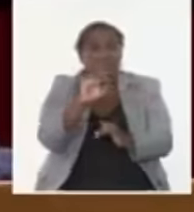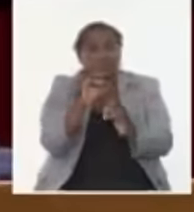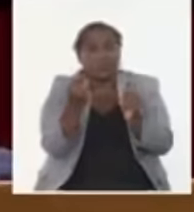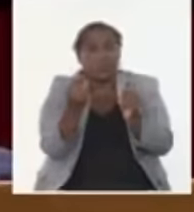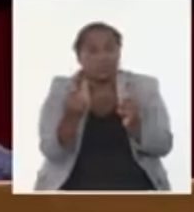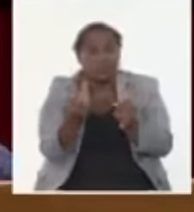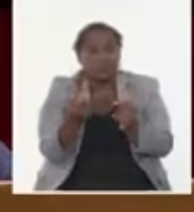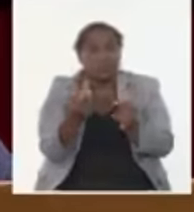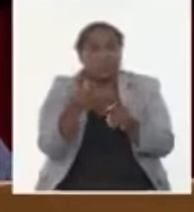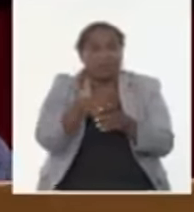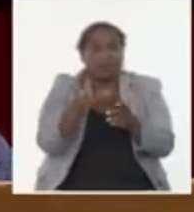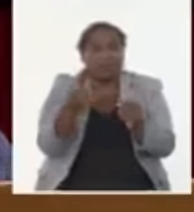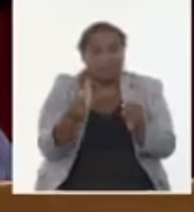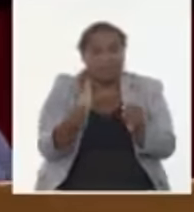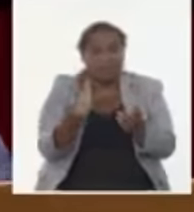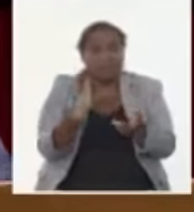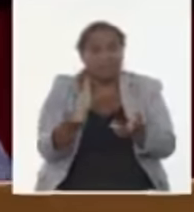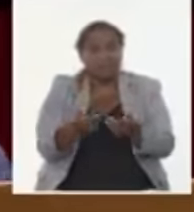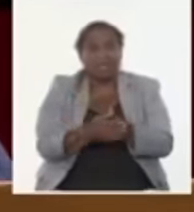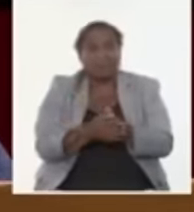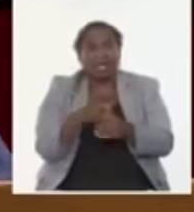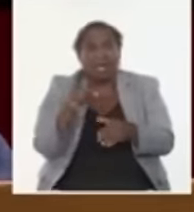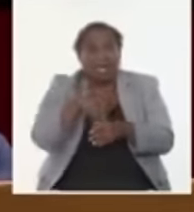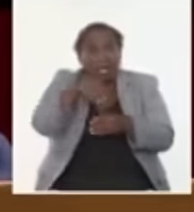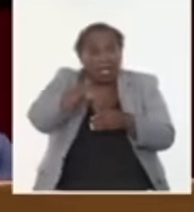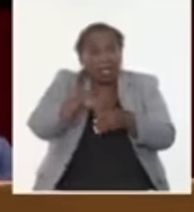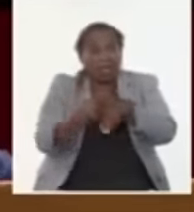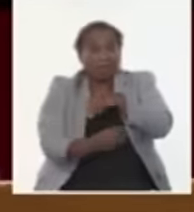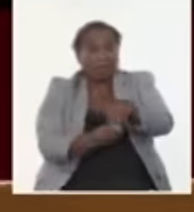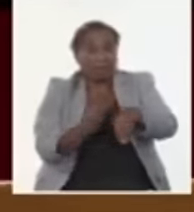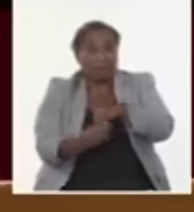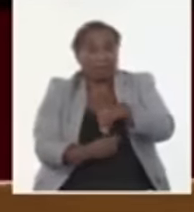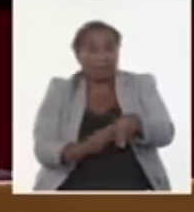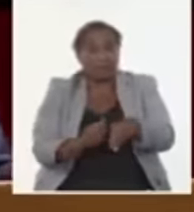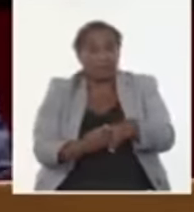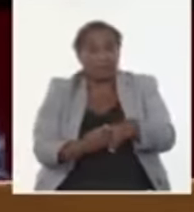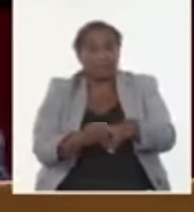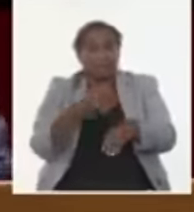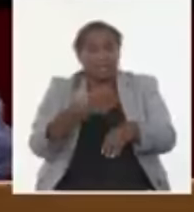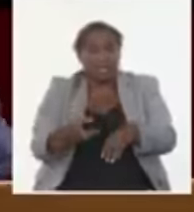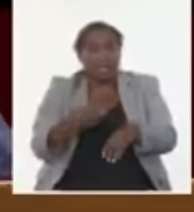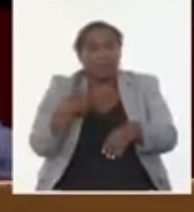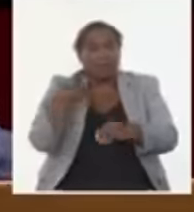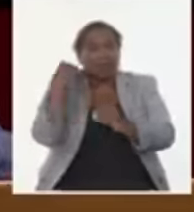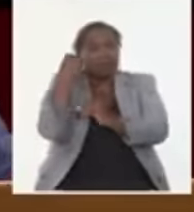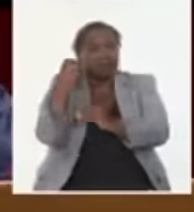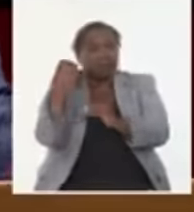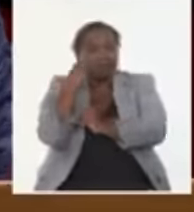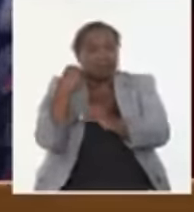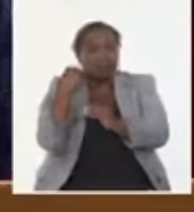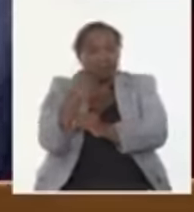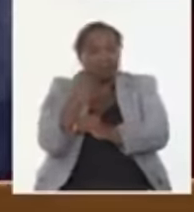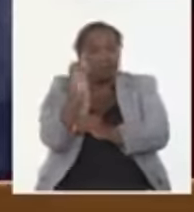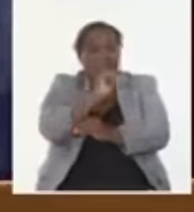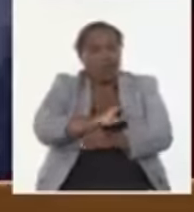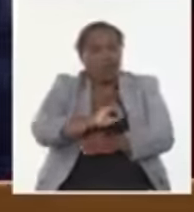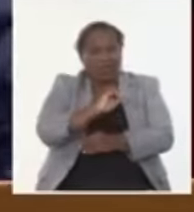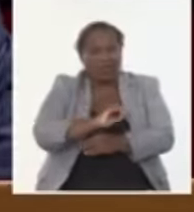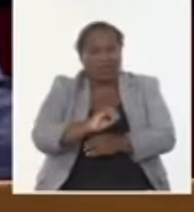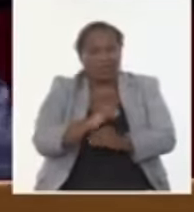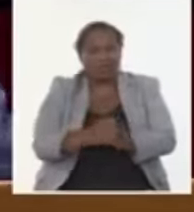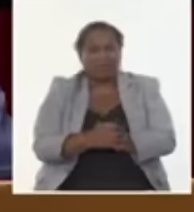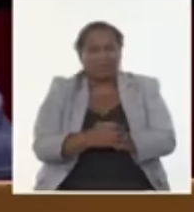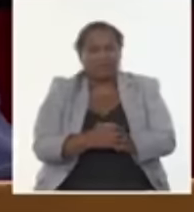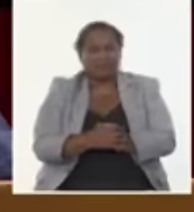Finanzas. Tuvimos que hacer transformaciones importantes y hemos tenido que fortalecer esas instituciones para poder